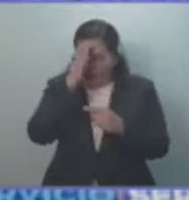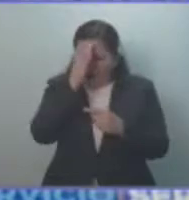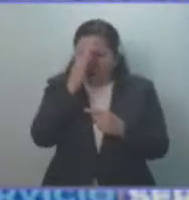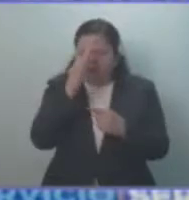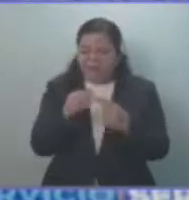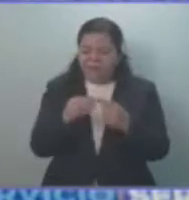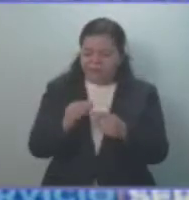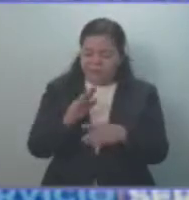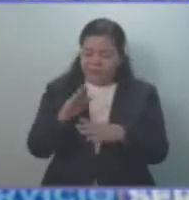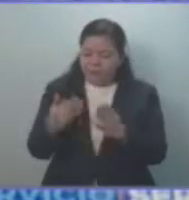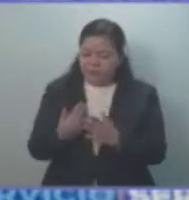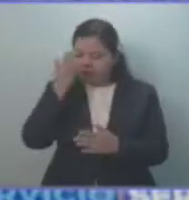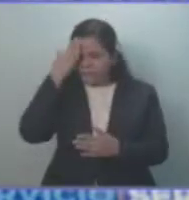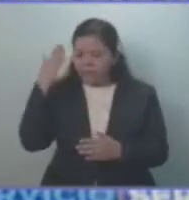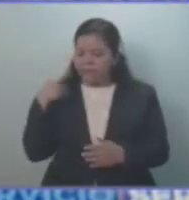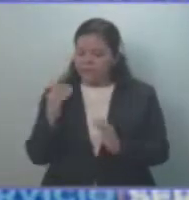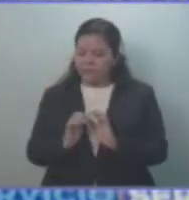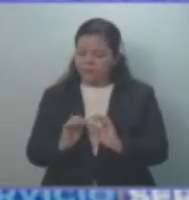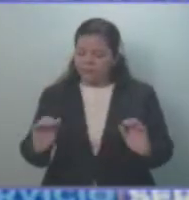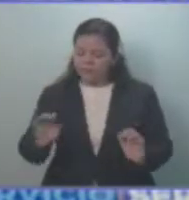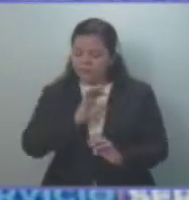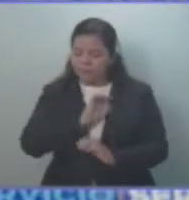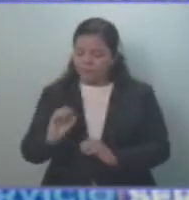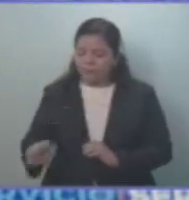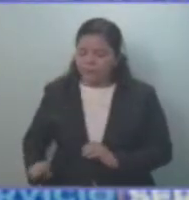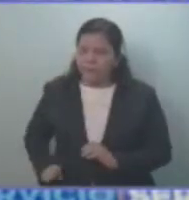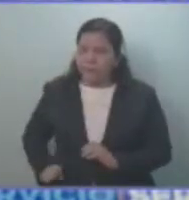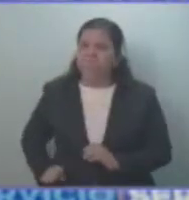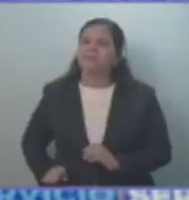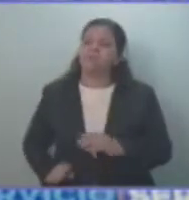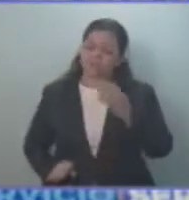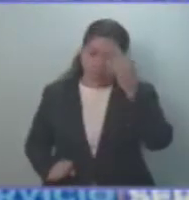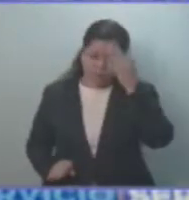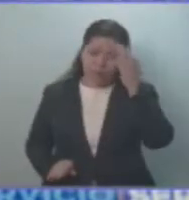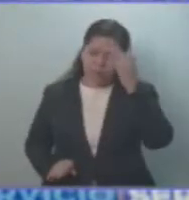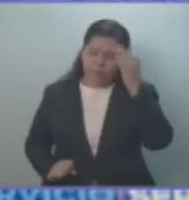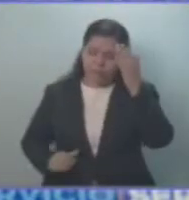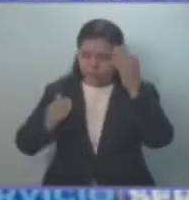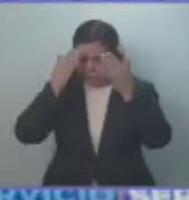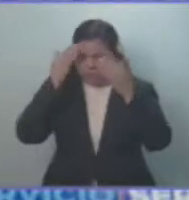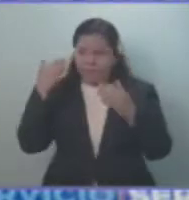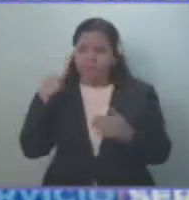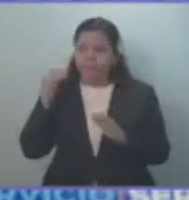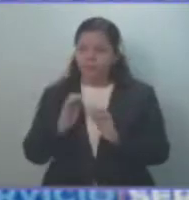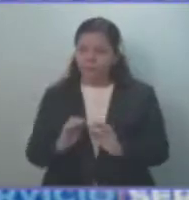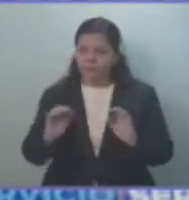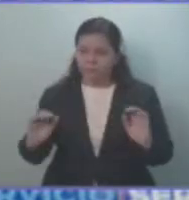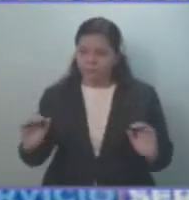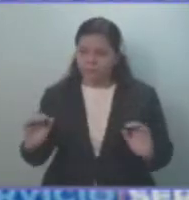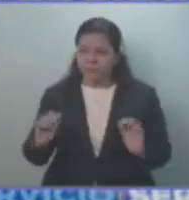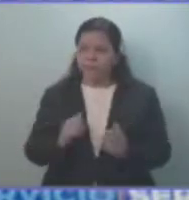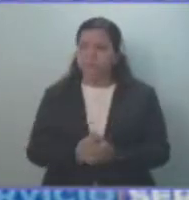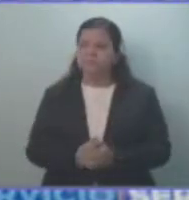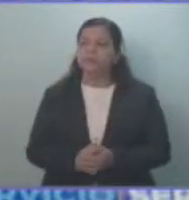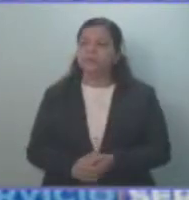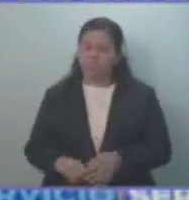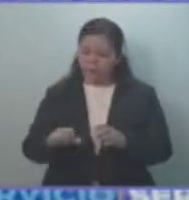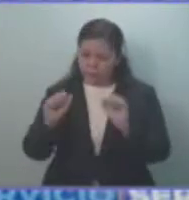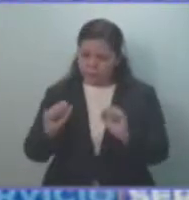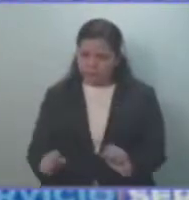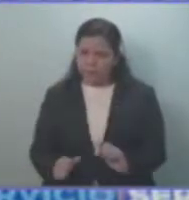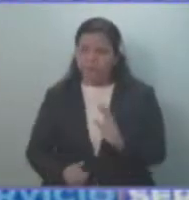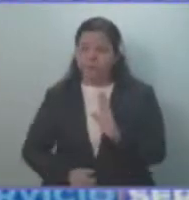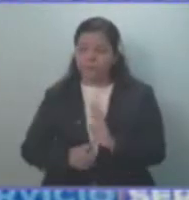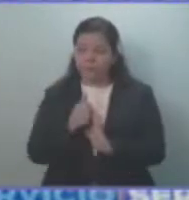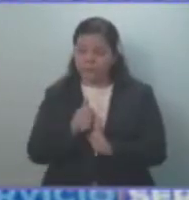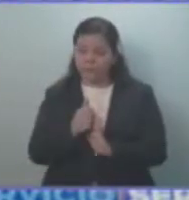especial para todas las niñas del Salvador, que sin duda son niñas empoderadas, capaces, pero sobre todo también